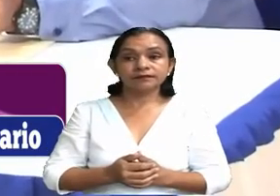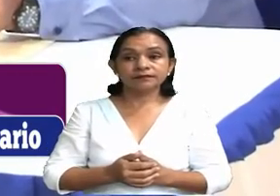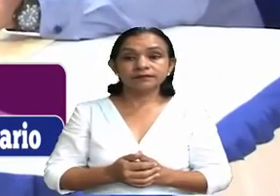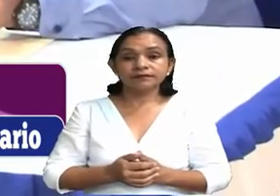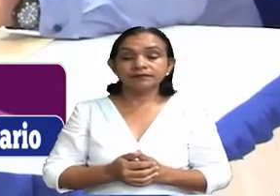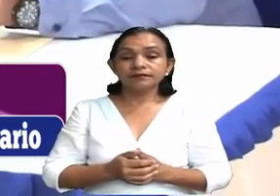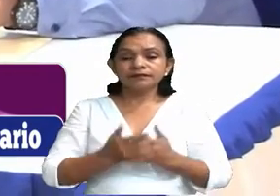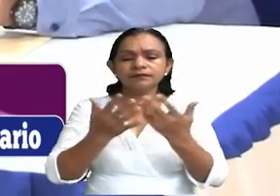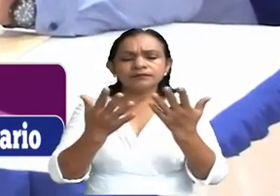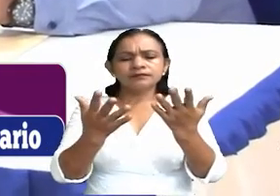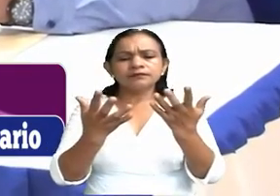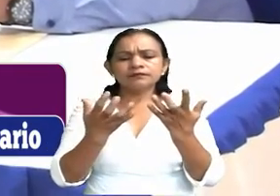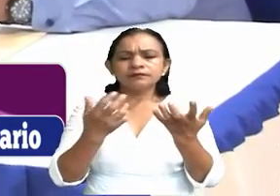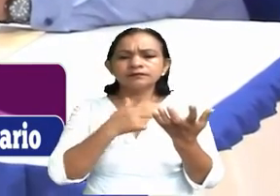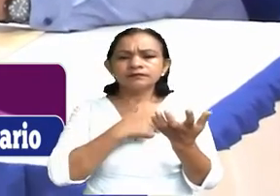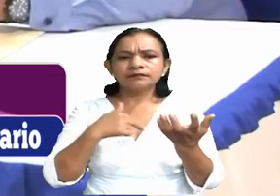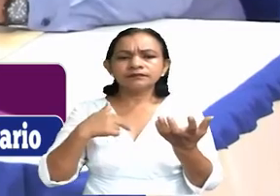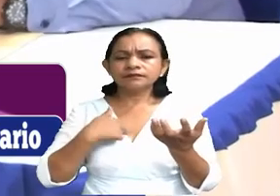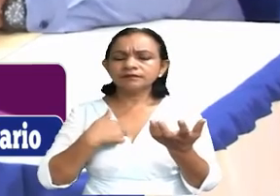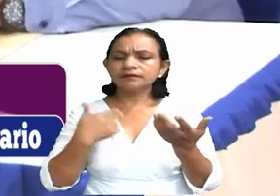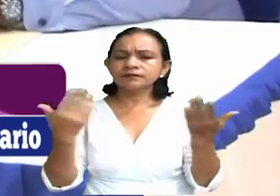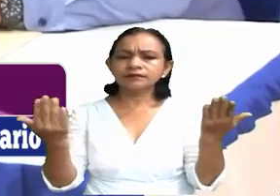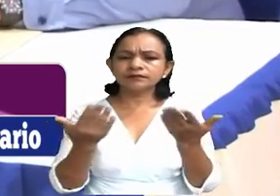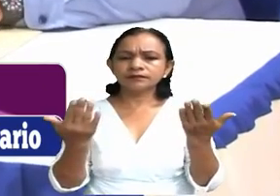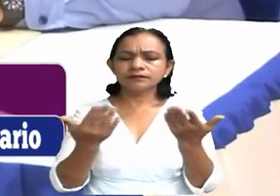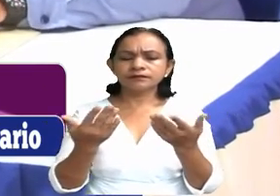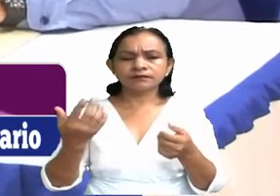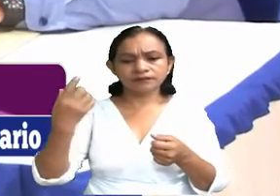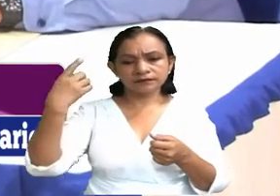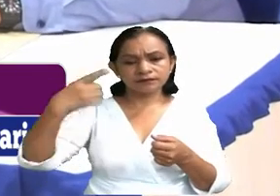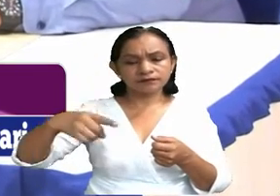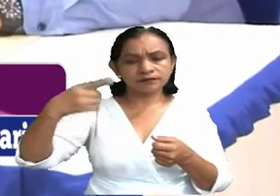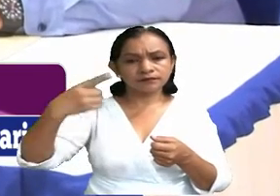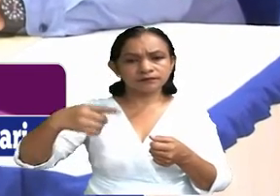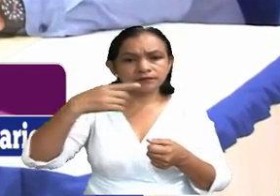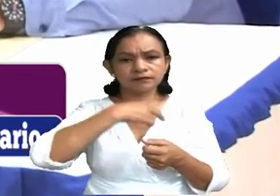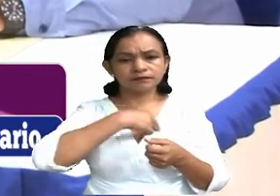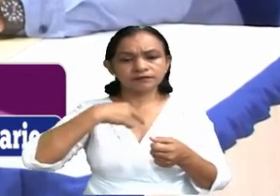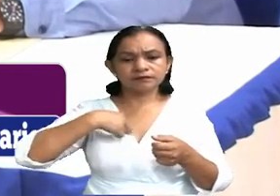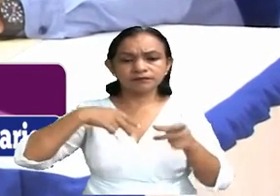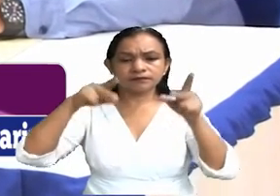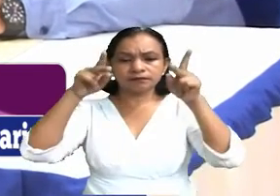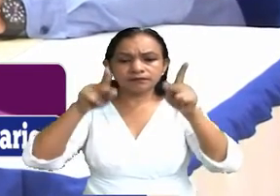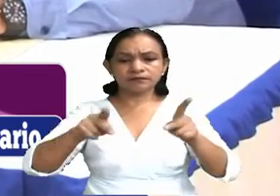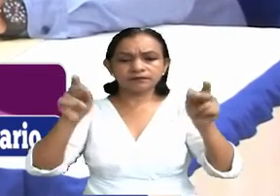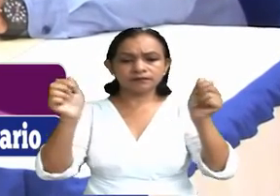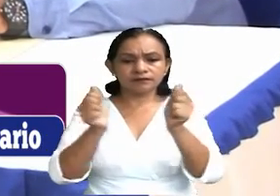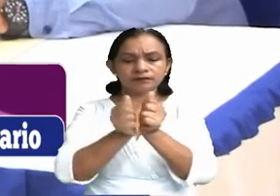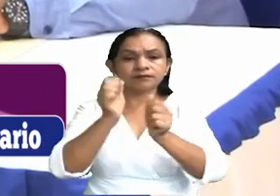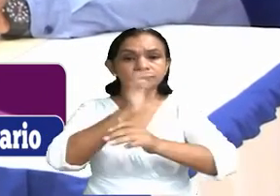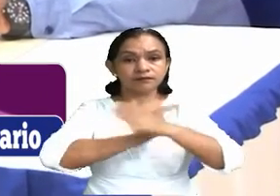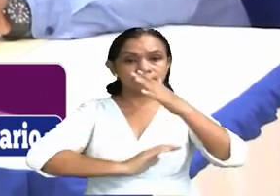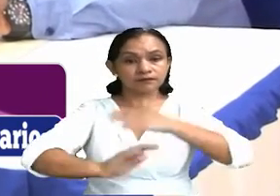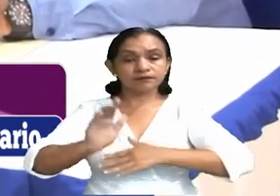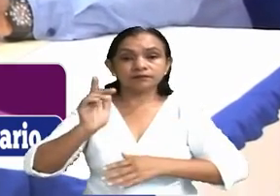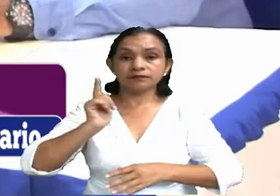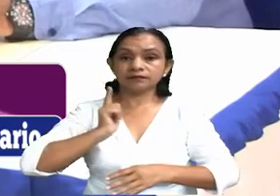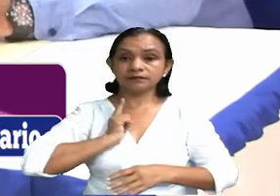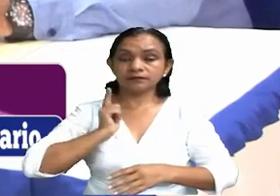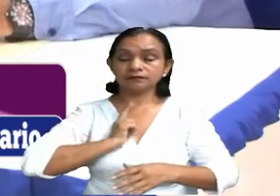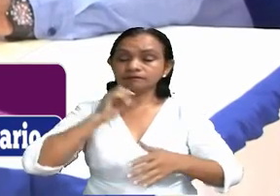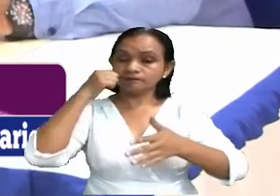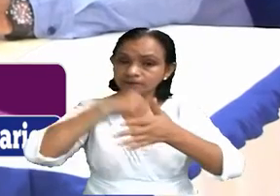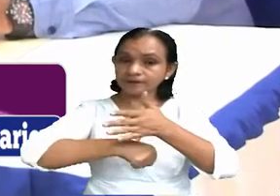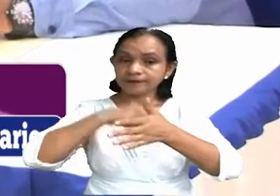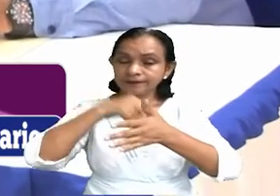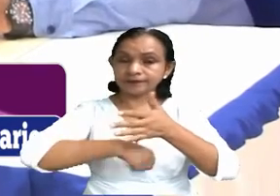lo que se pretende es que con la restitución de derecho la persona con discapacidad vaya